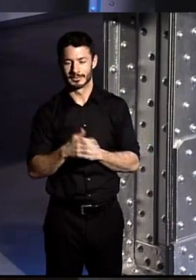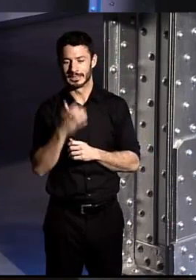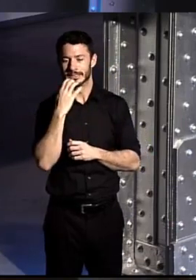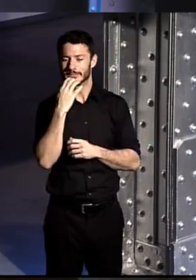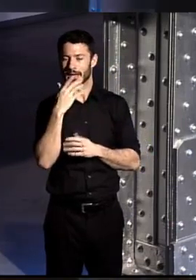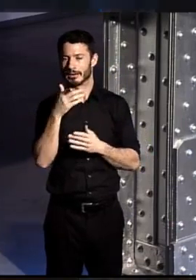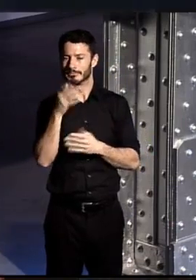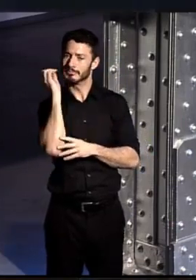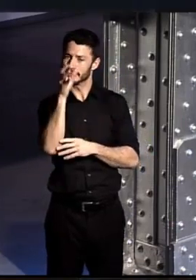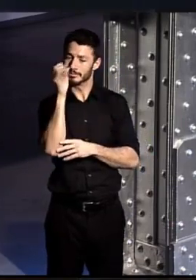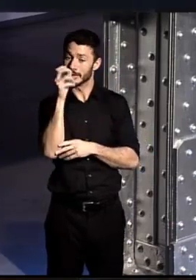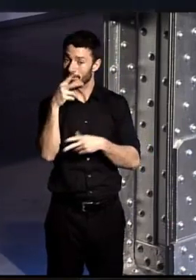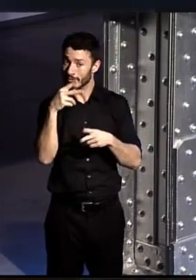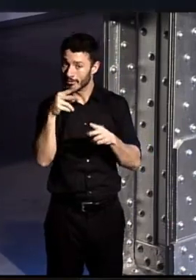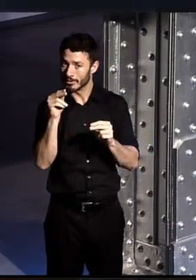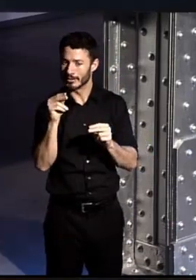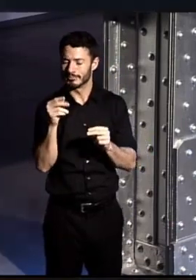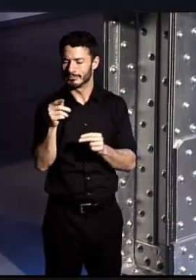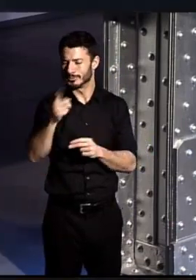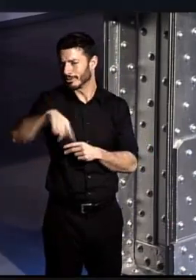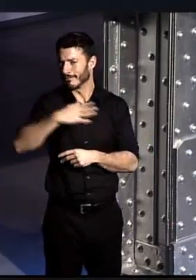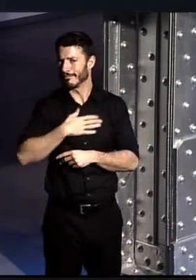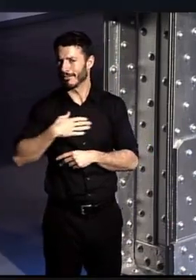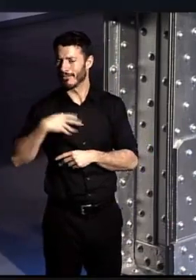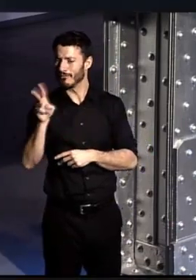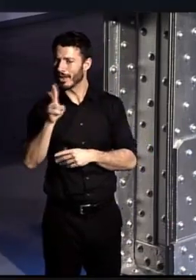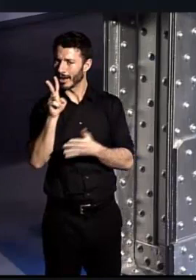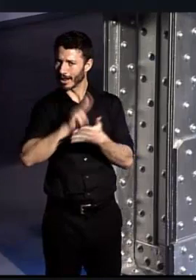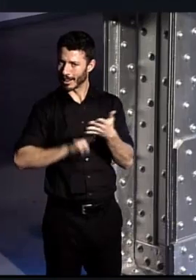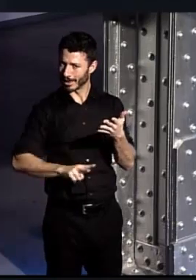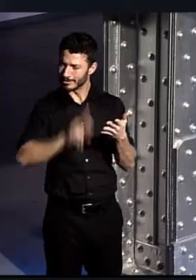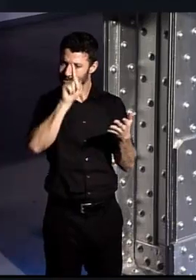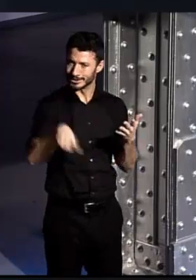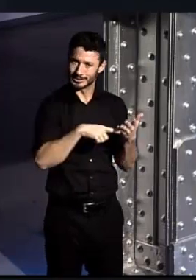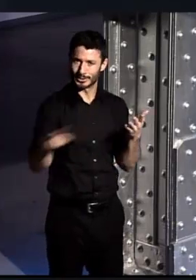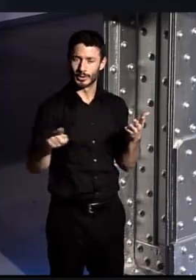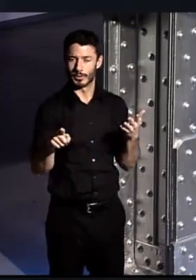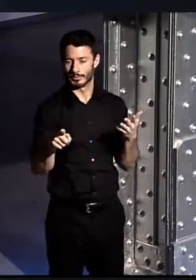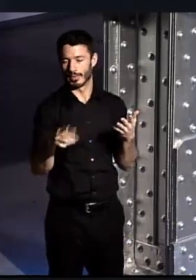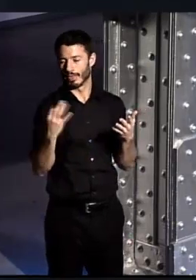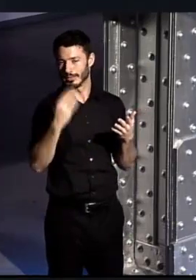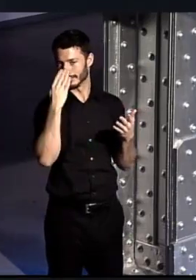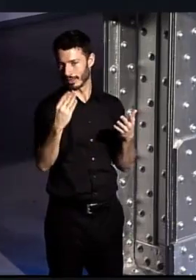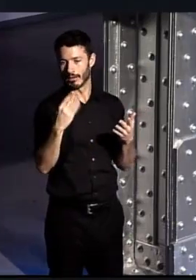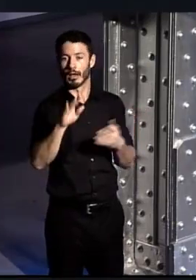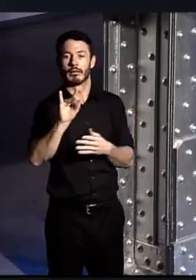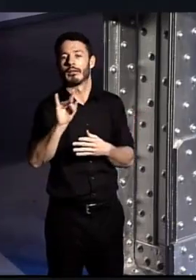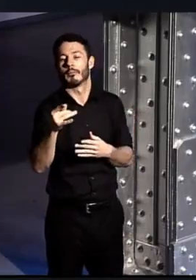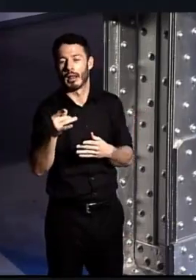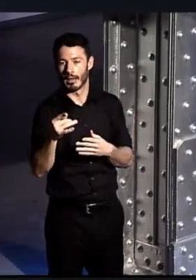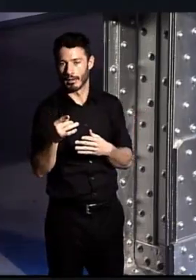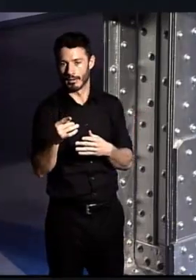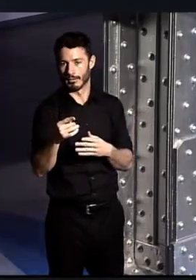esta sesión os ha entrado un poco de gusanillo por leer a Verne o no. Y sed sinceros, no hace falta decir sí para... No, ¿Sí?